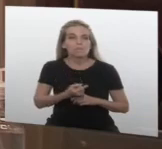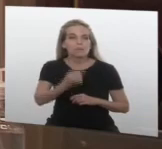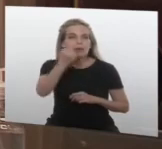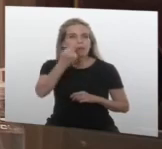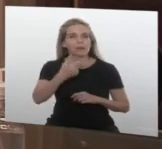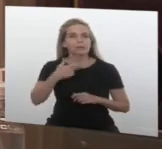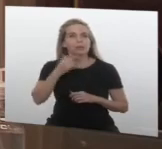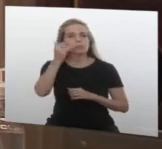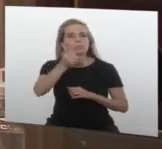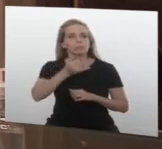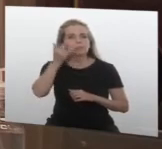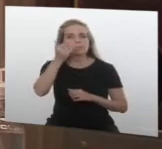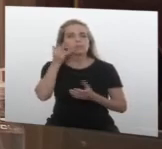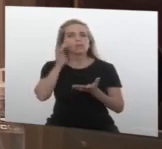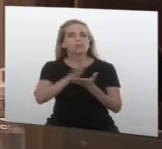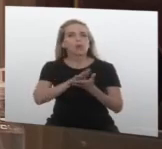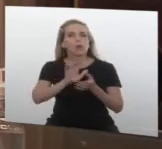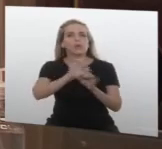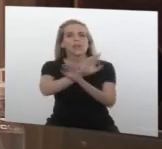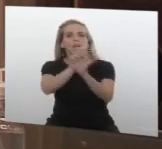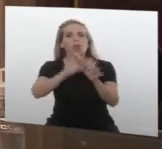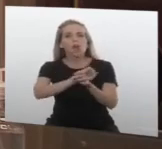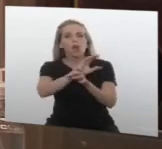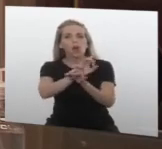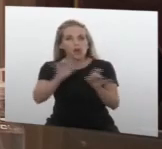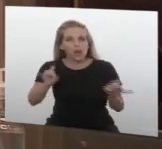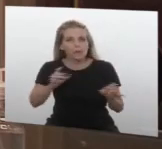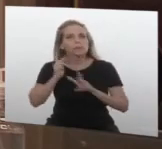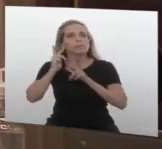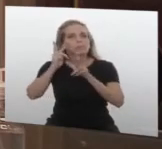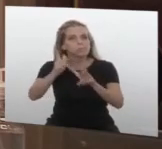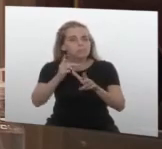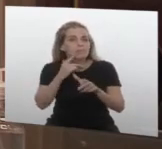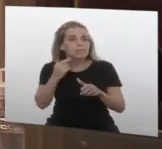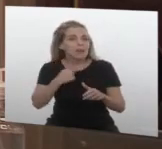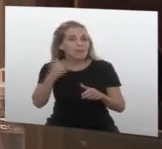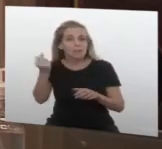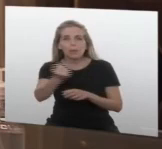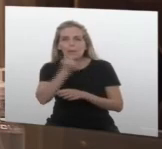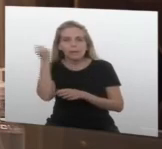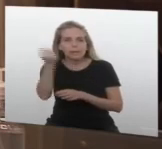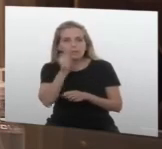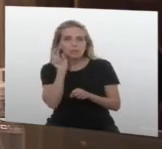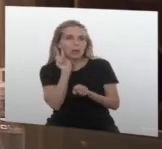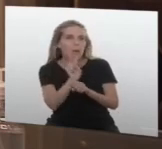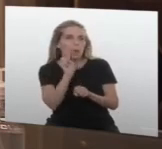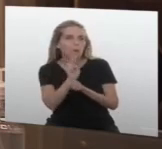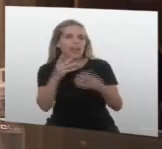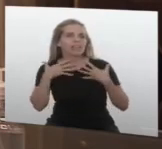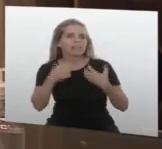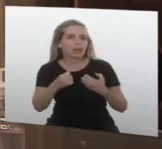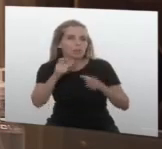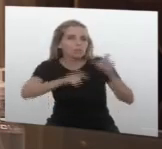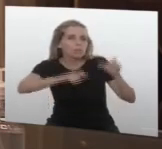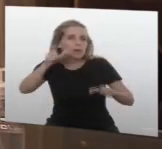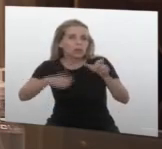yo confío en ustedes y le doy la posibilidad a ustedes de que con un